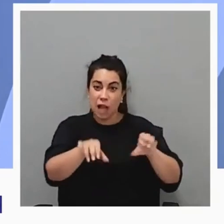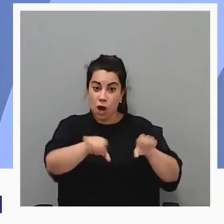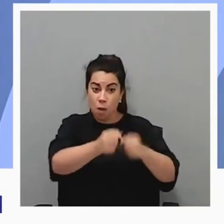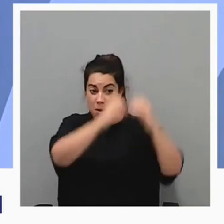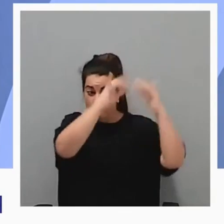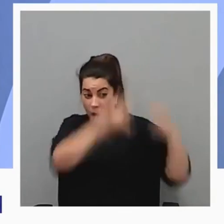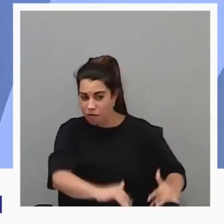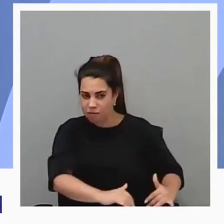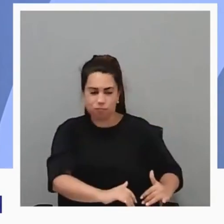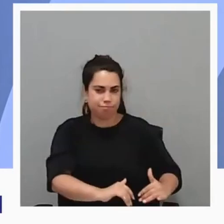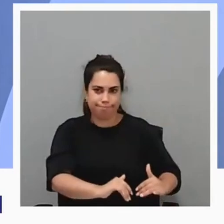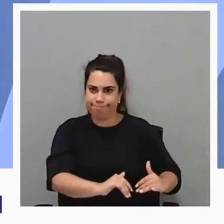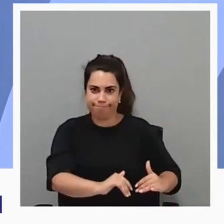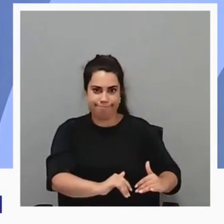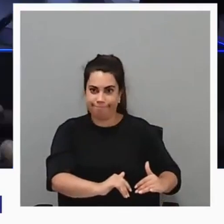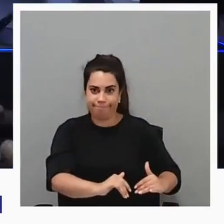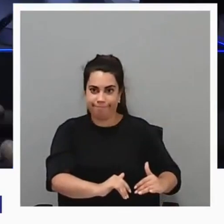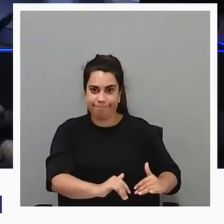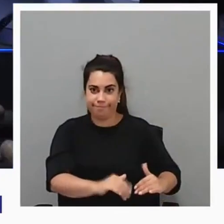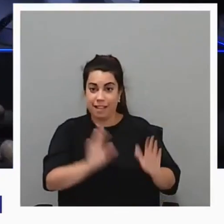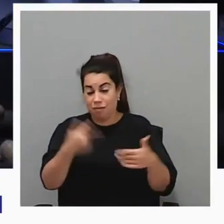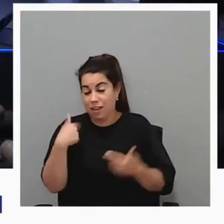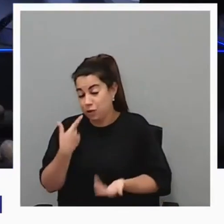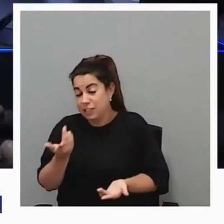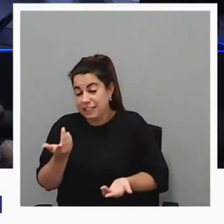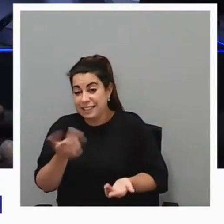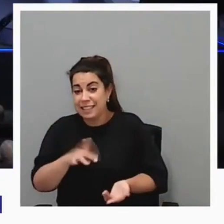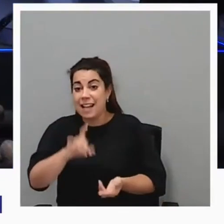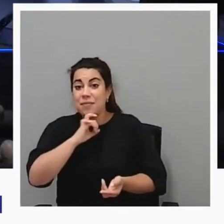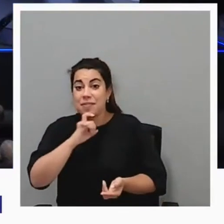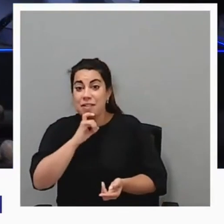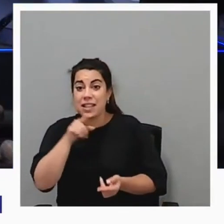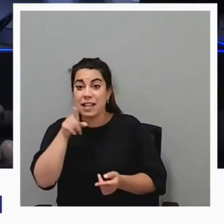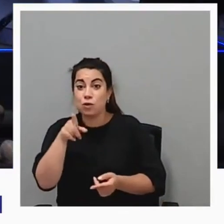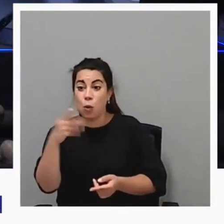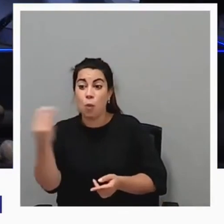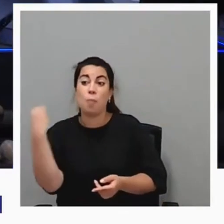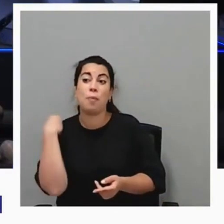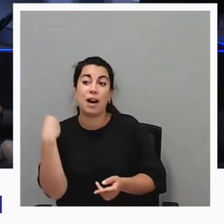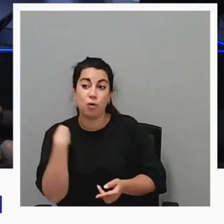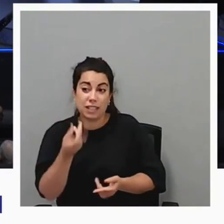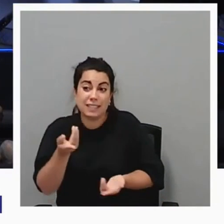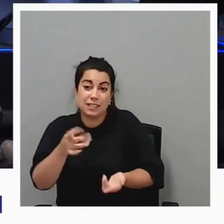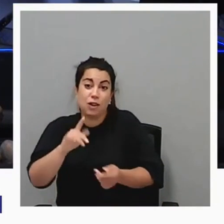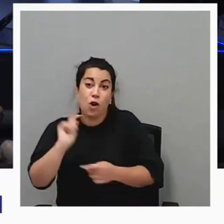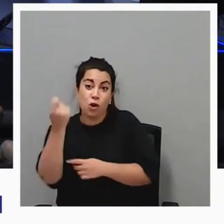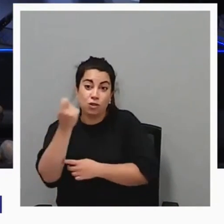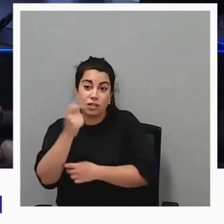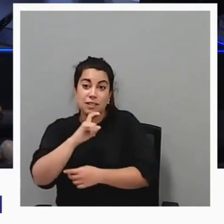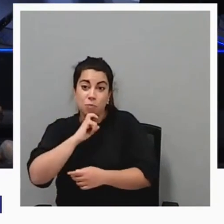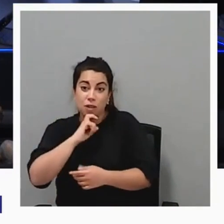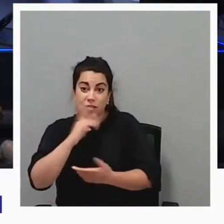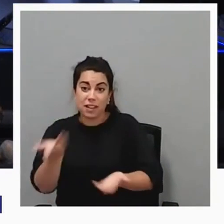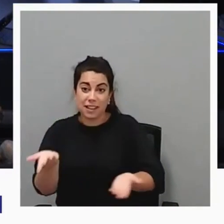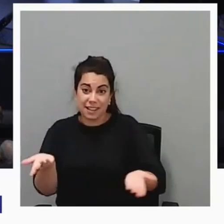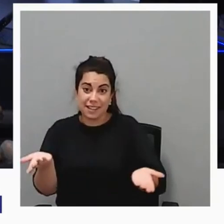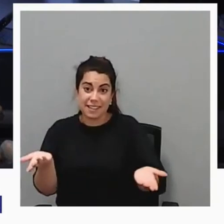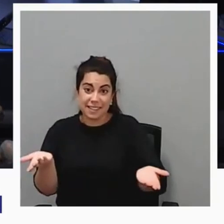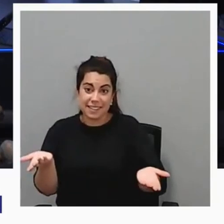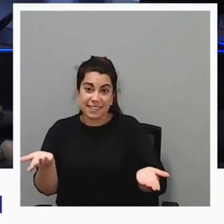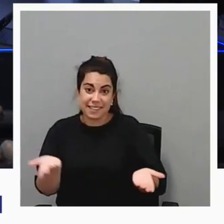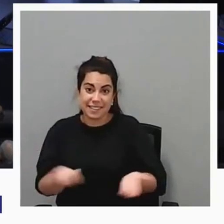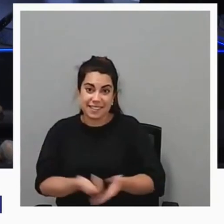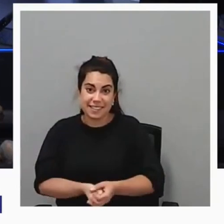ocurra. Pero al mismo tiempo... Un alarde de sinceridad. No. Lo ha vivido en primera persona. Esto no es un alarde